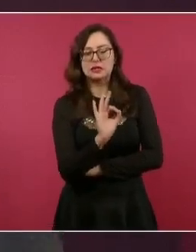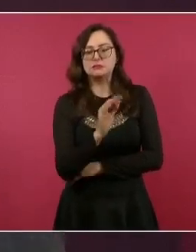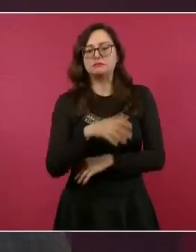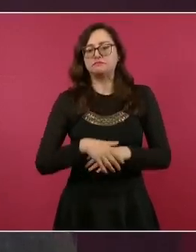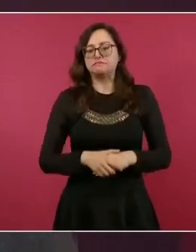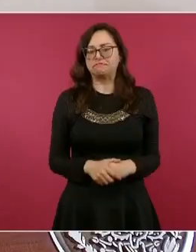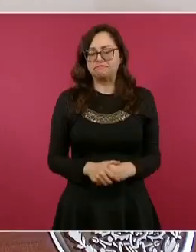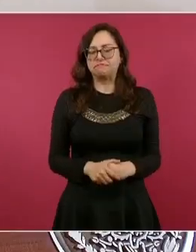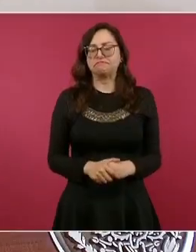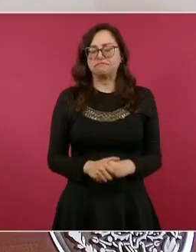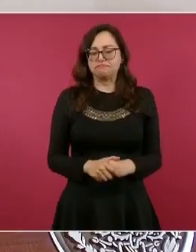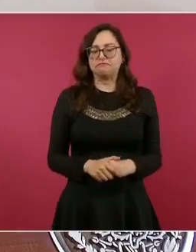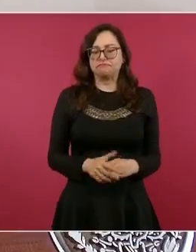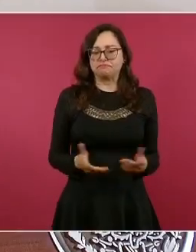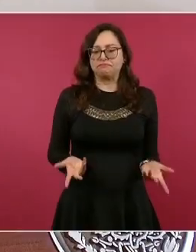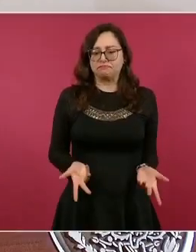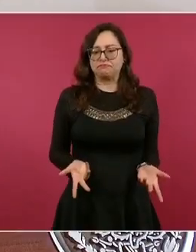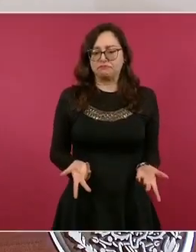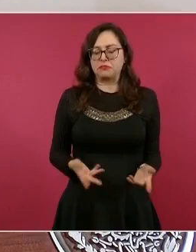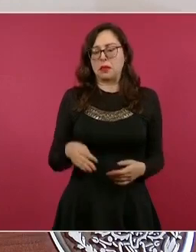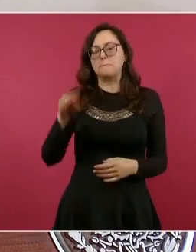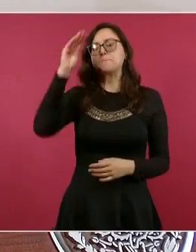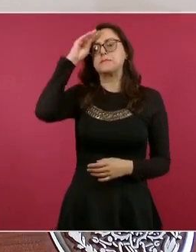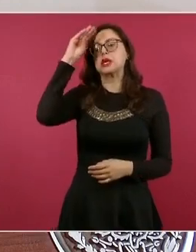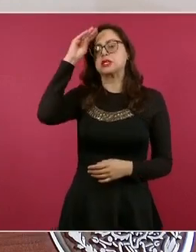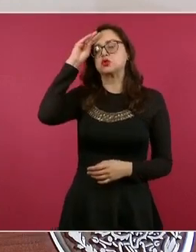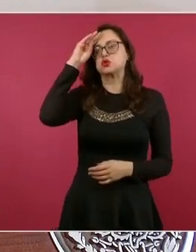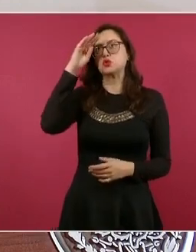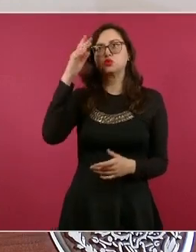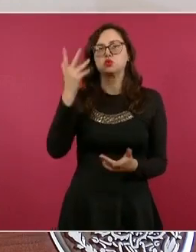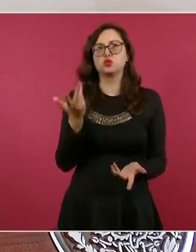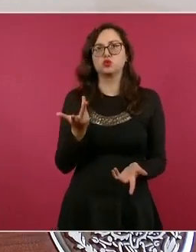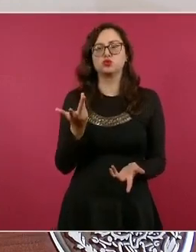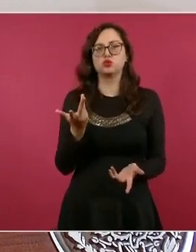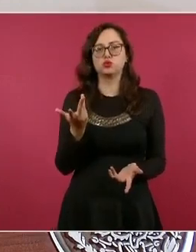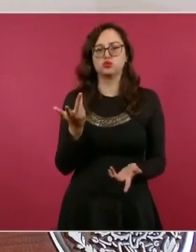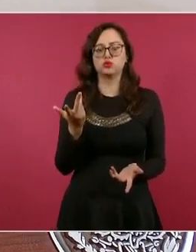porque en los gobiernos